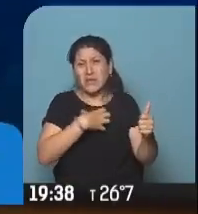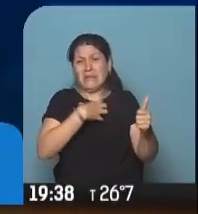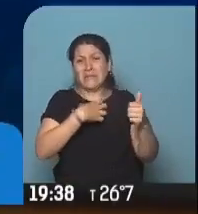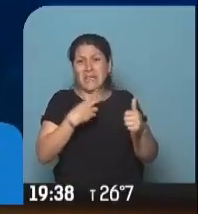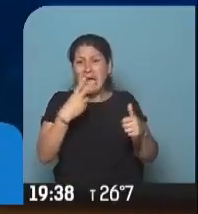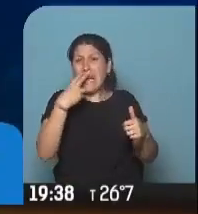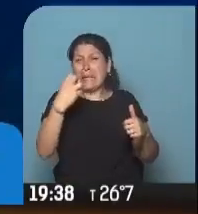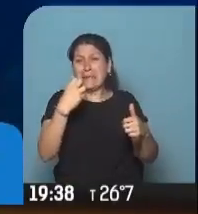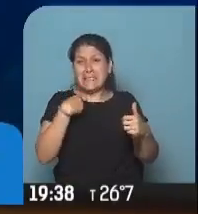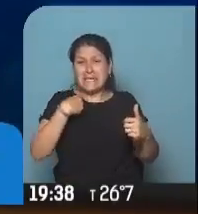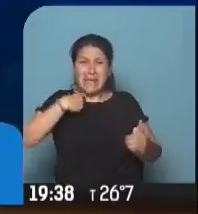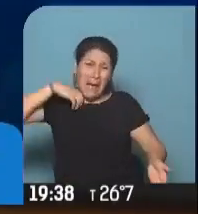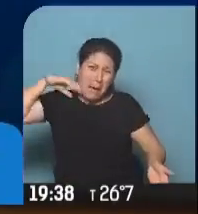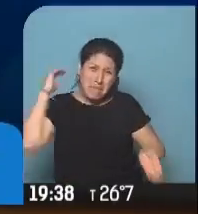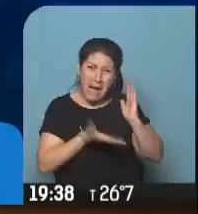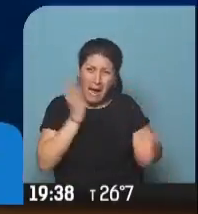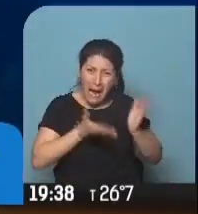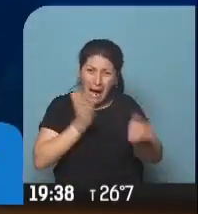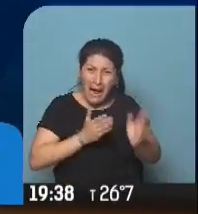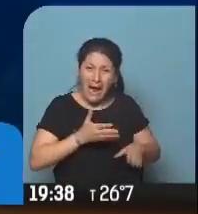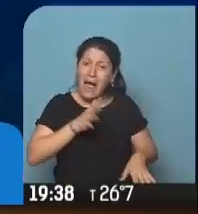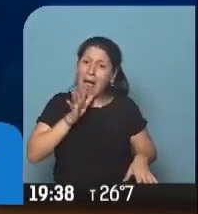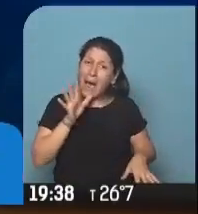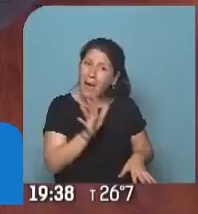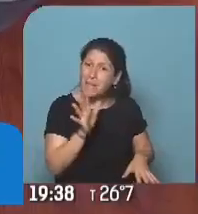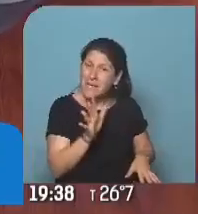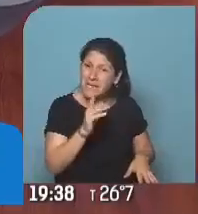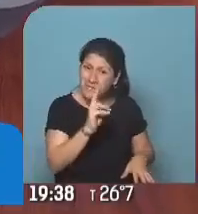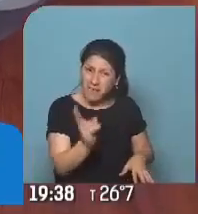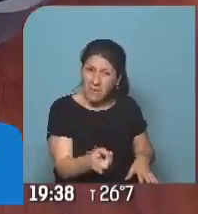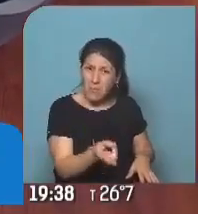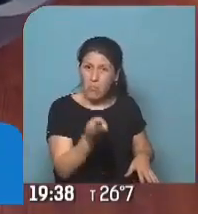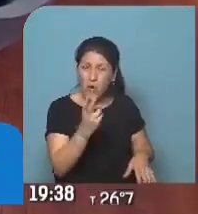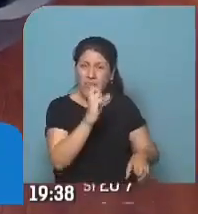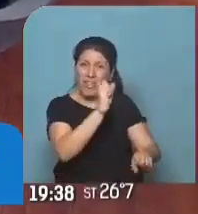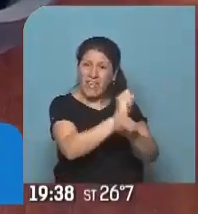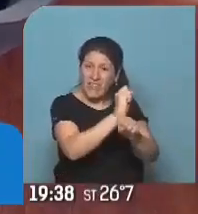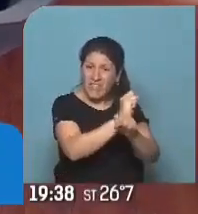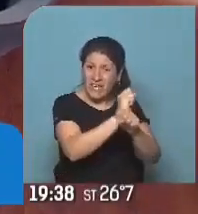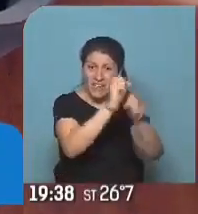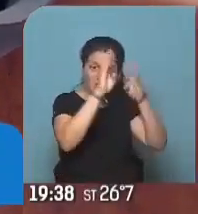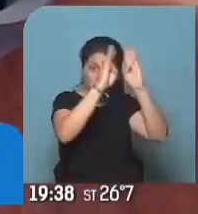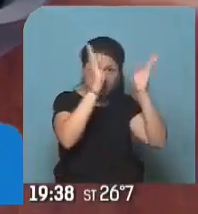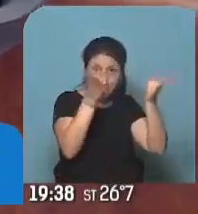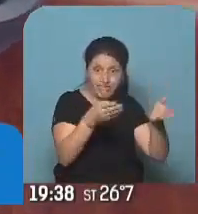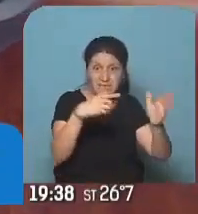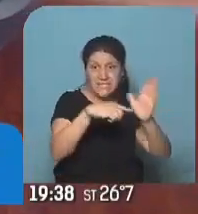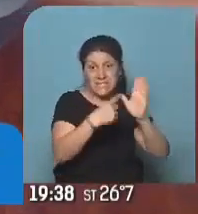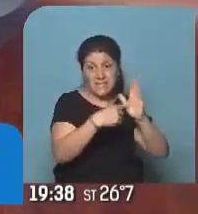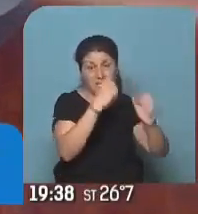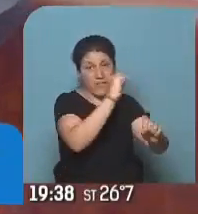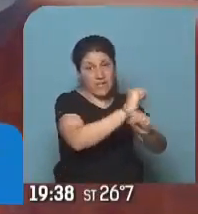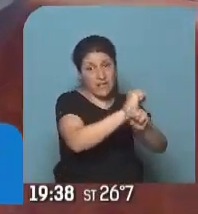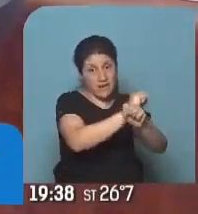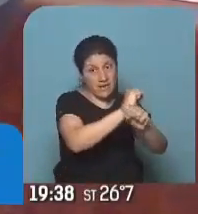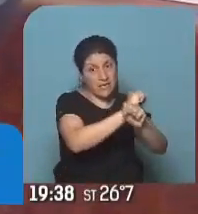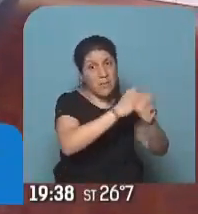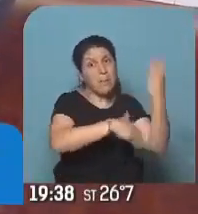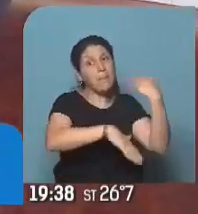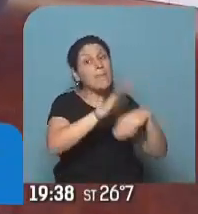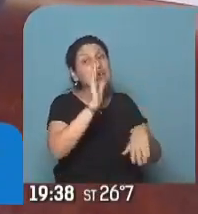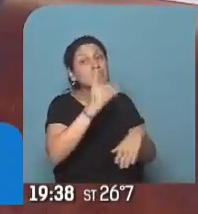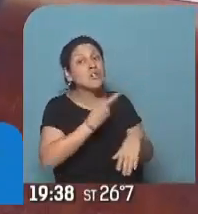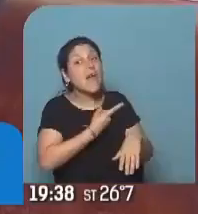eléctricas, golpizas brutales, amenazas de muerte, detenidos en centros de detención, en gran parte, la mayoría de